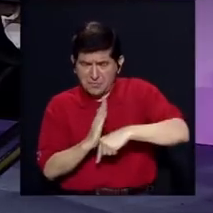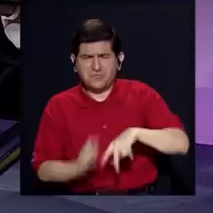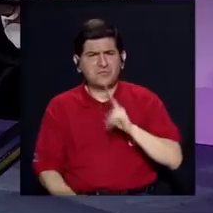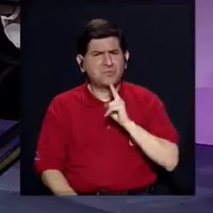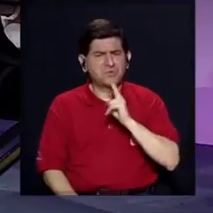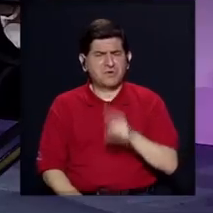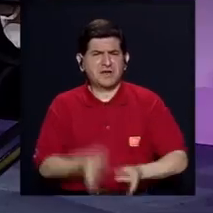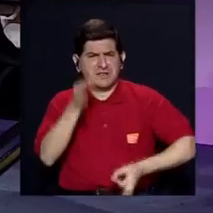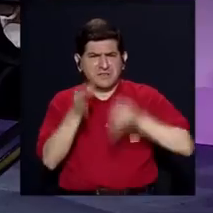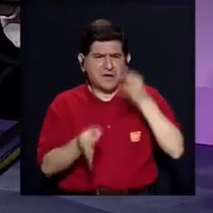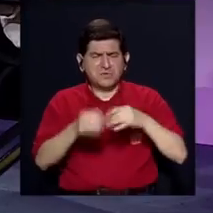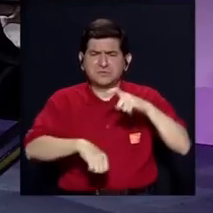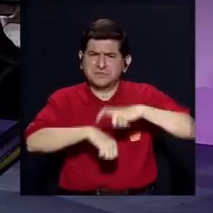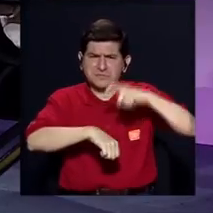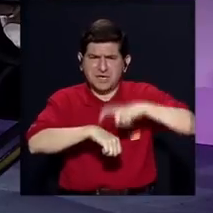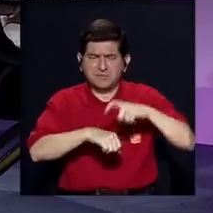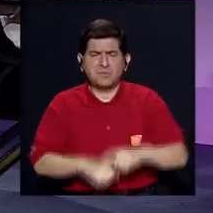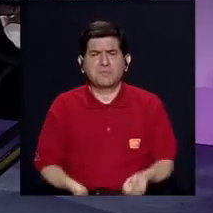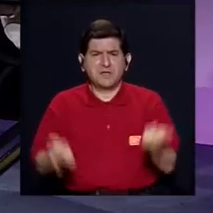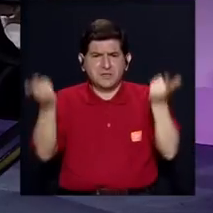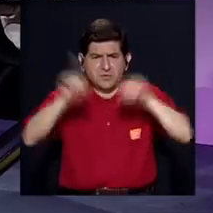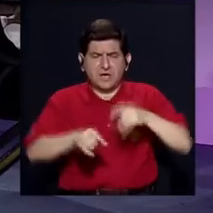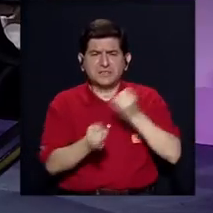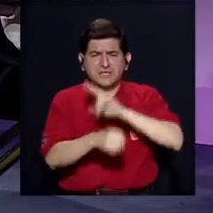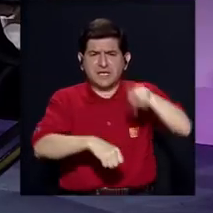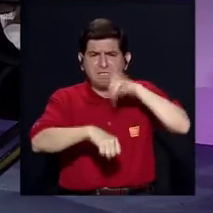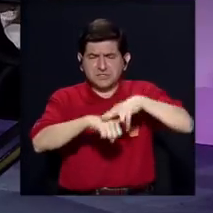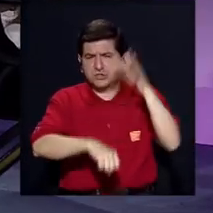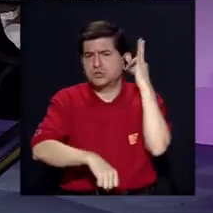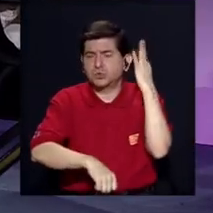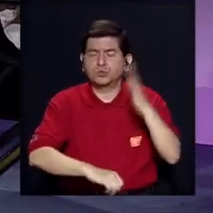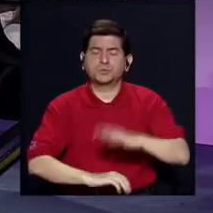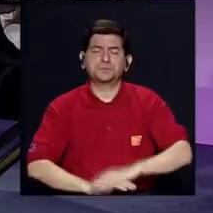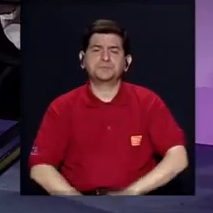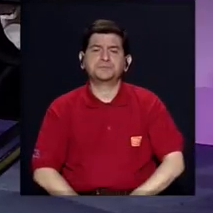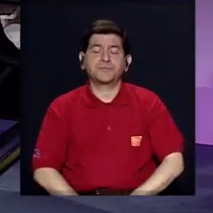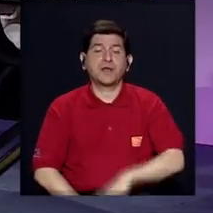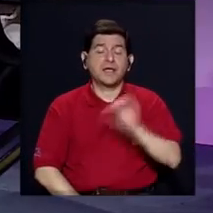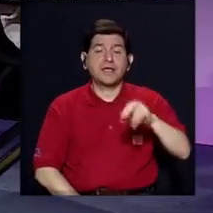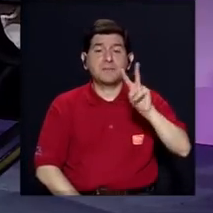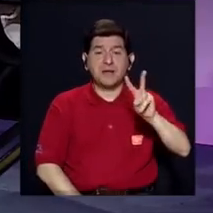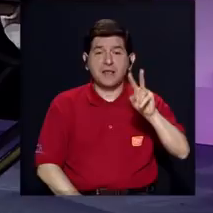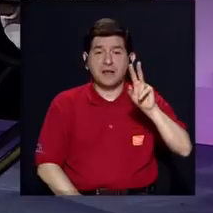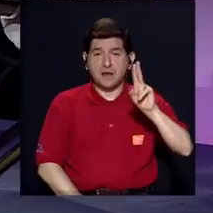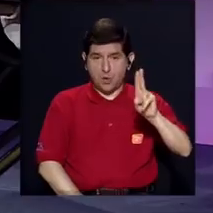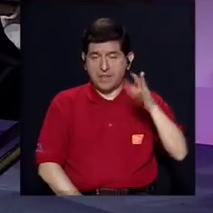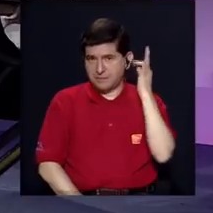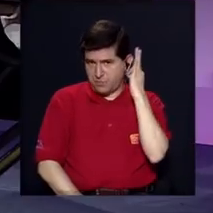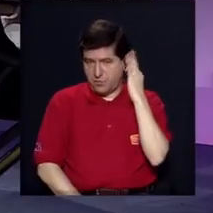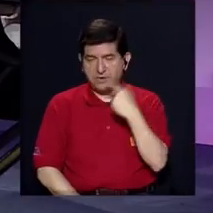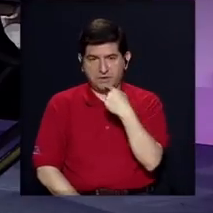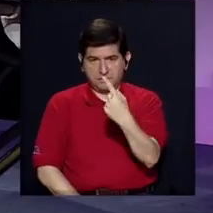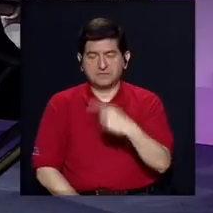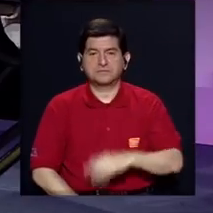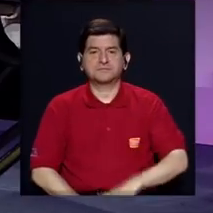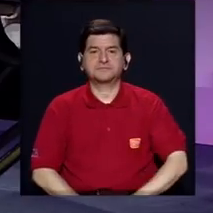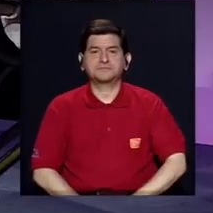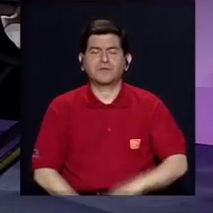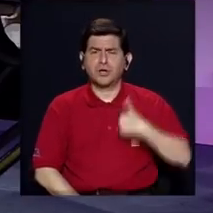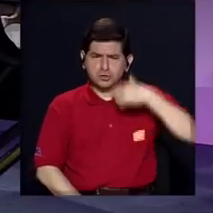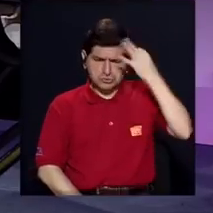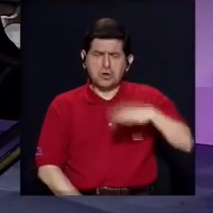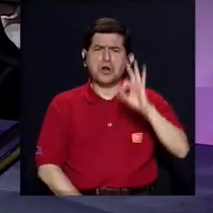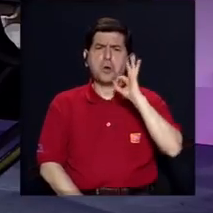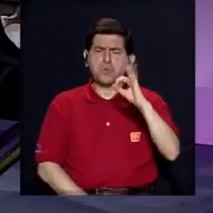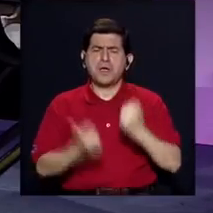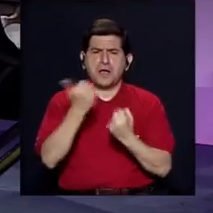hay justicia cuando se trata un caso en el instituto nacional de las mujeres y virginio la te dice me parece